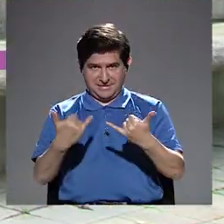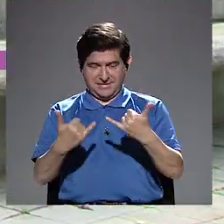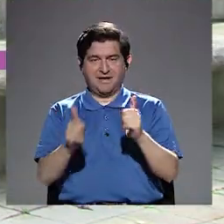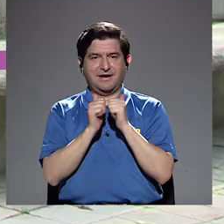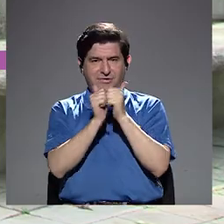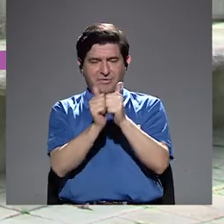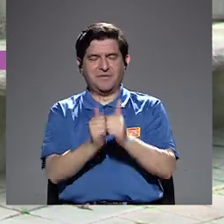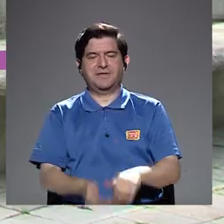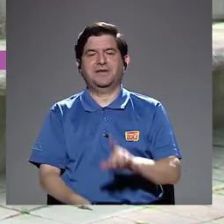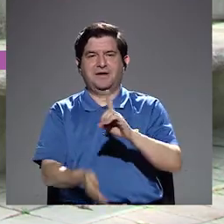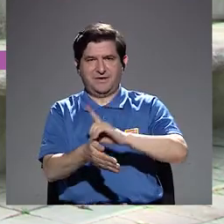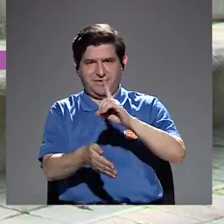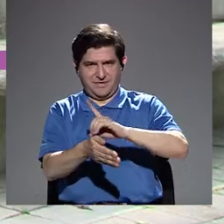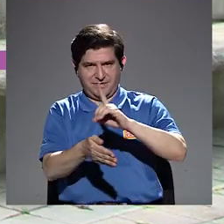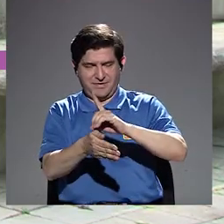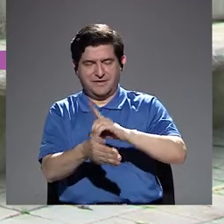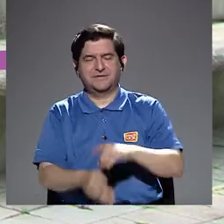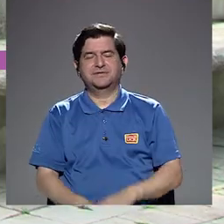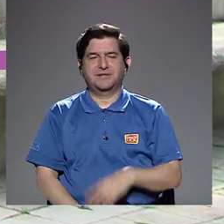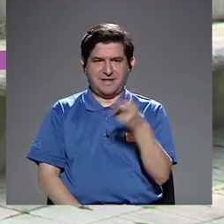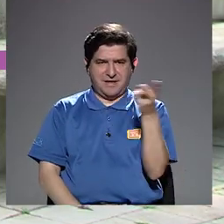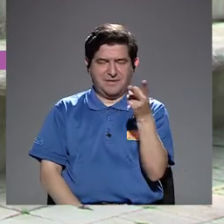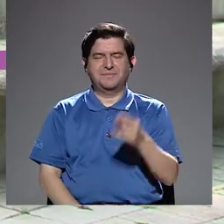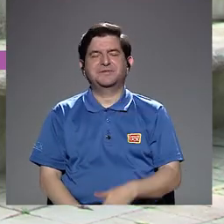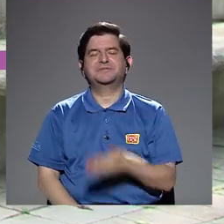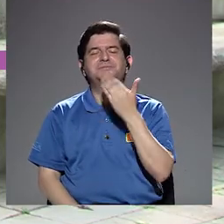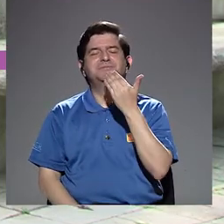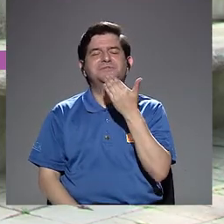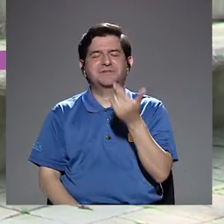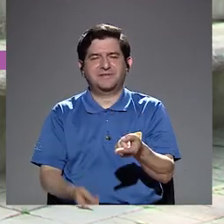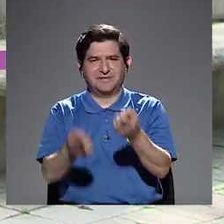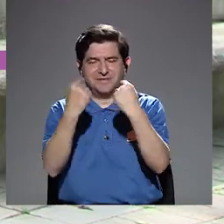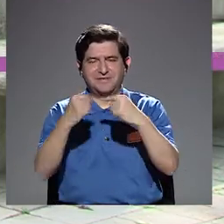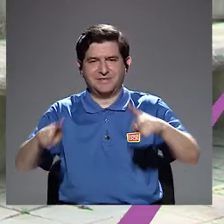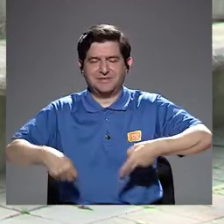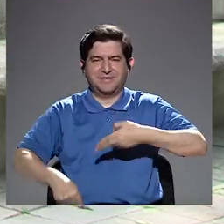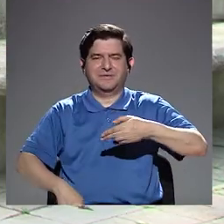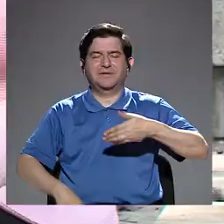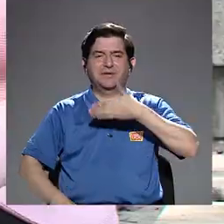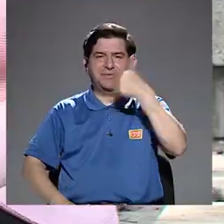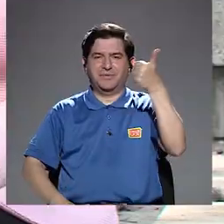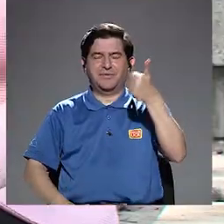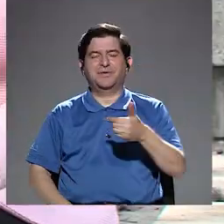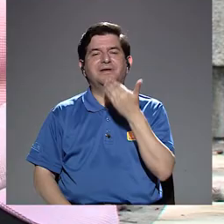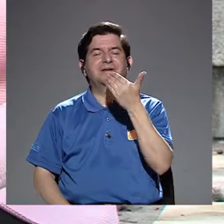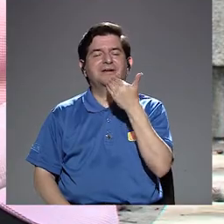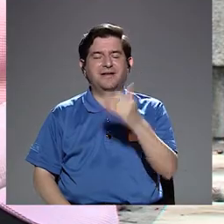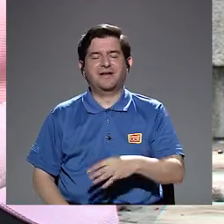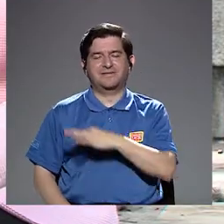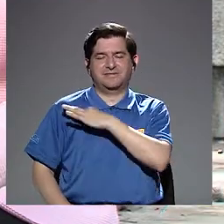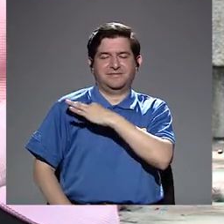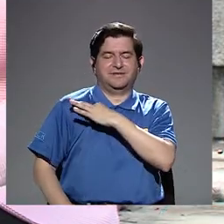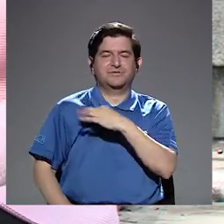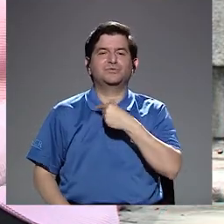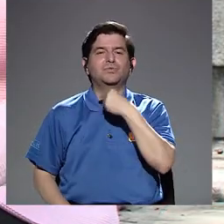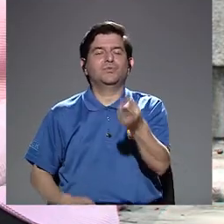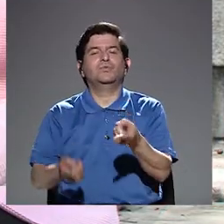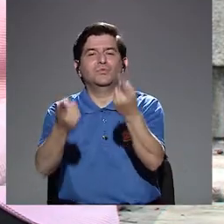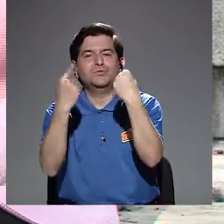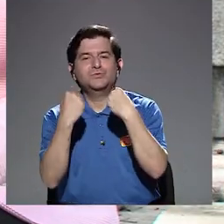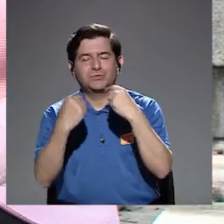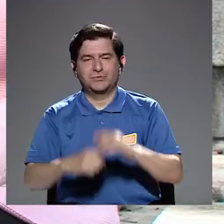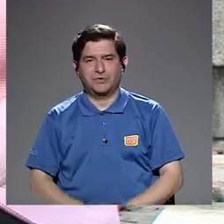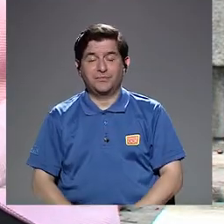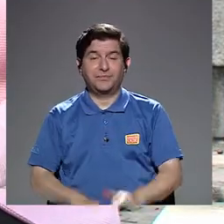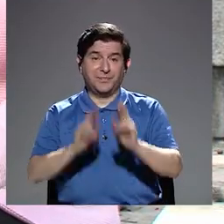Ya estamos acá en compañía de las doctoras Solano y Vega. Muchísimas gracias por estar con nosotros en Vivir Mejor. Muchas gracias, Gabriela, por la invitación. Para nosotros es un placer